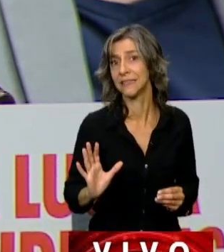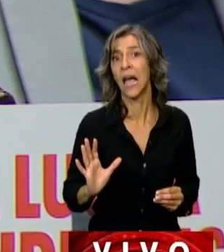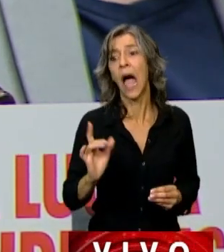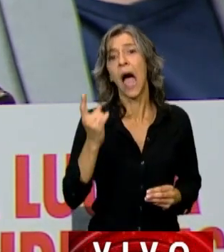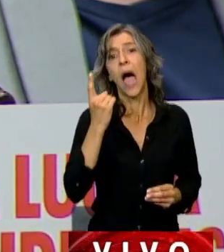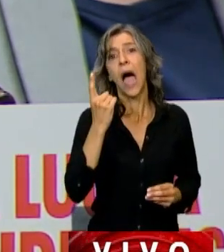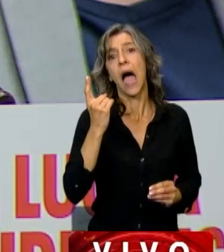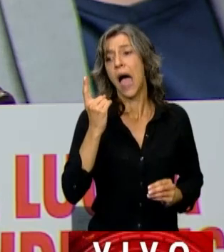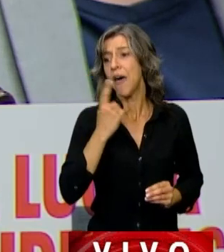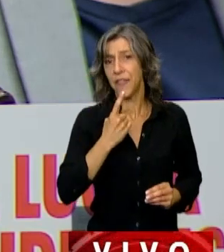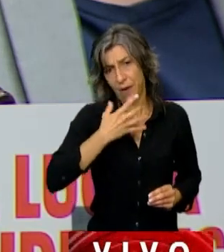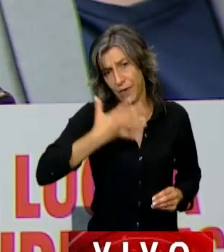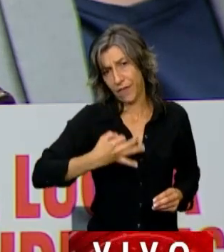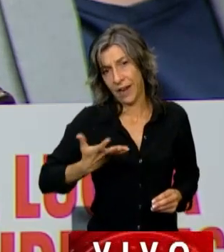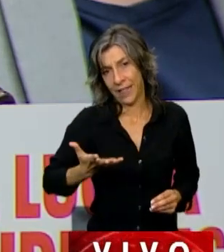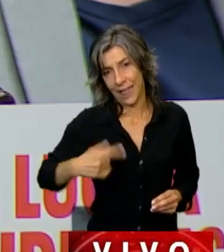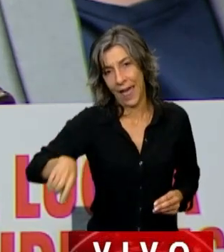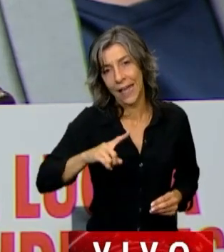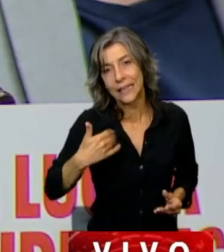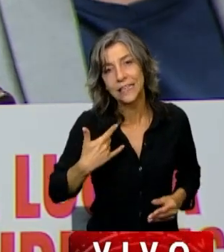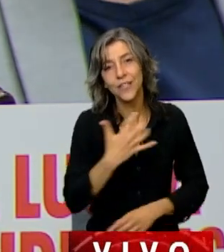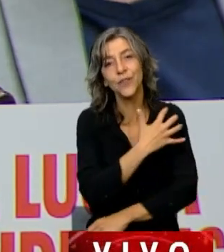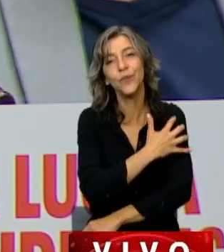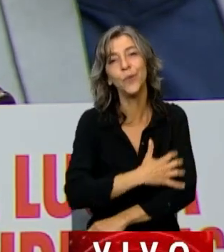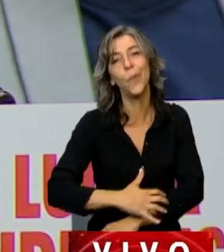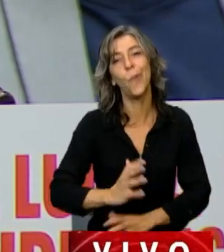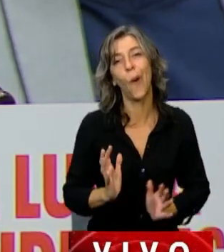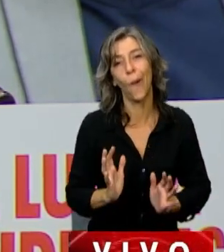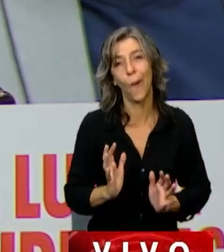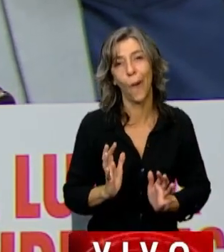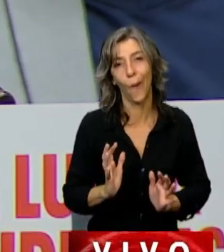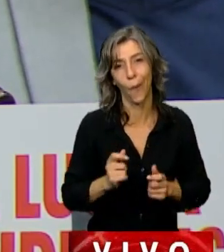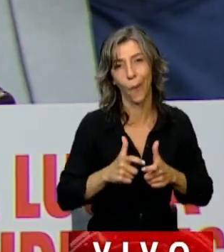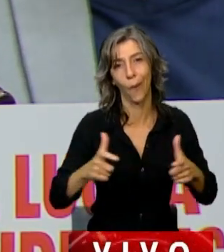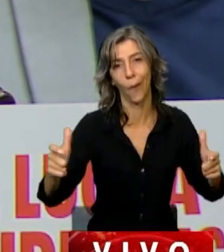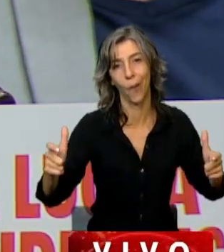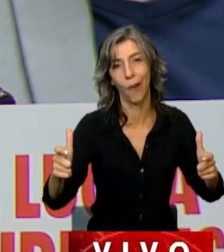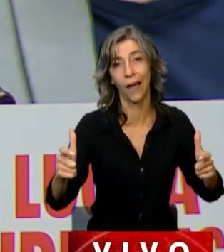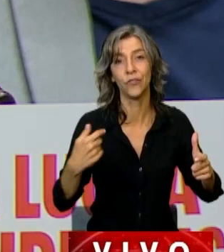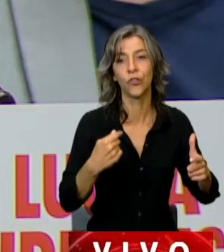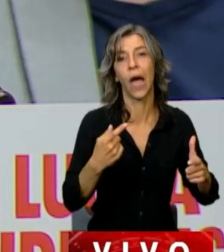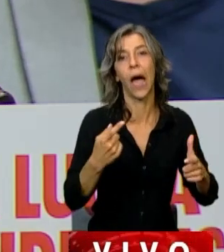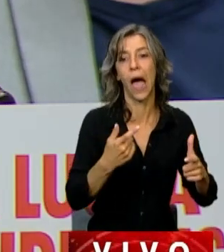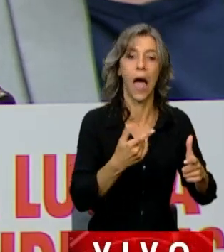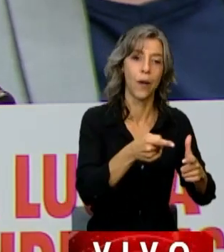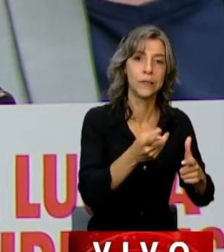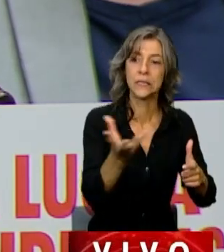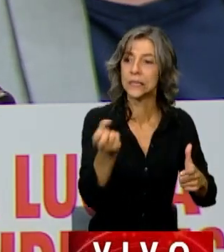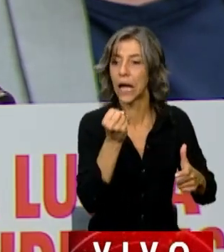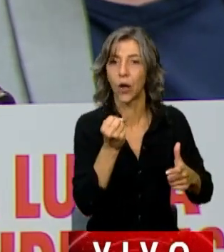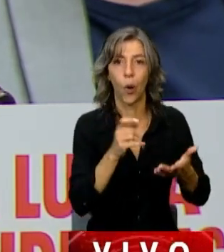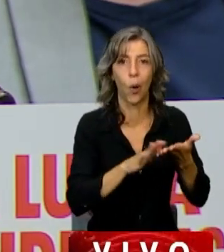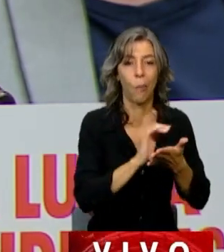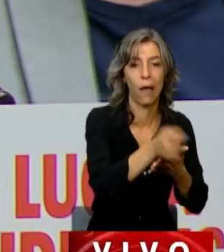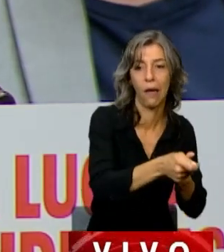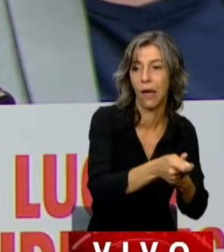No estamos de acuerdo con que se le saque un trabajador para pagarle a otro. Por eso la solución de fondo es la